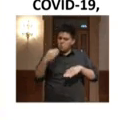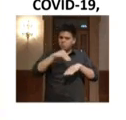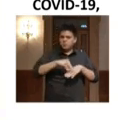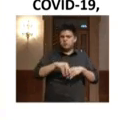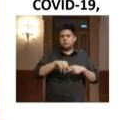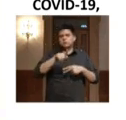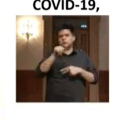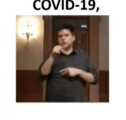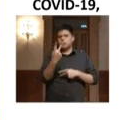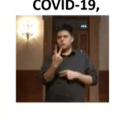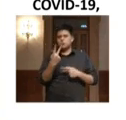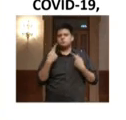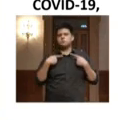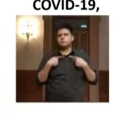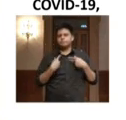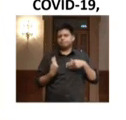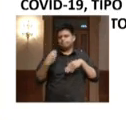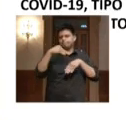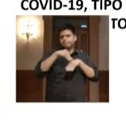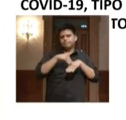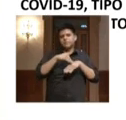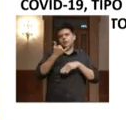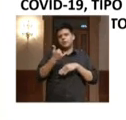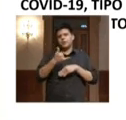Monterrey, también casos de asilos.